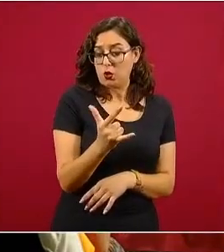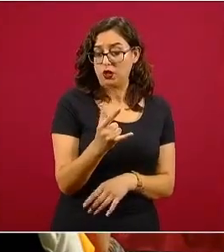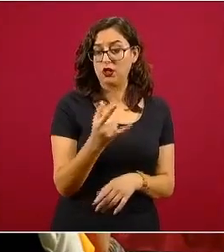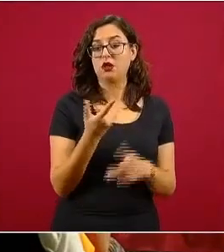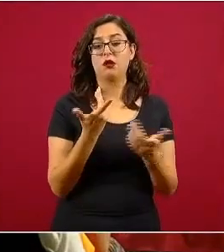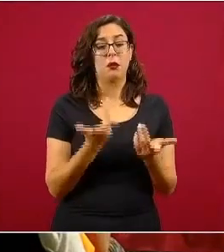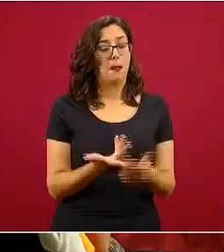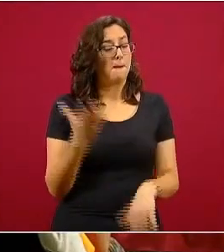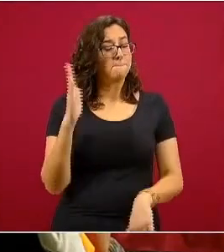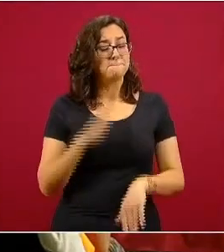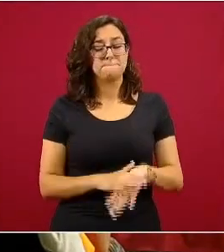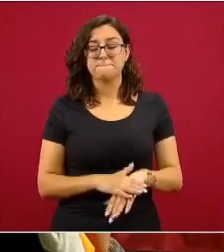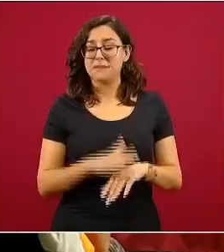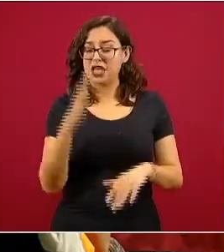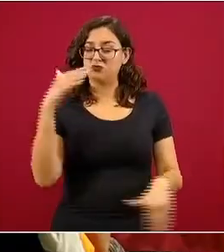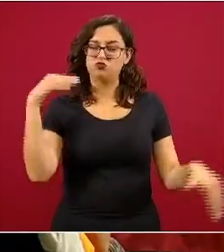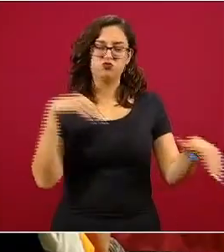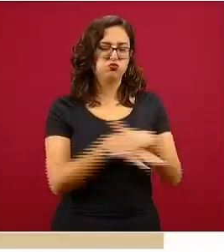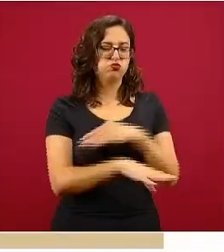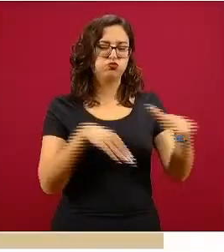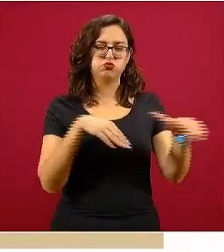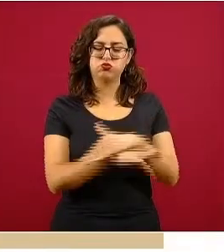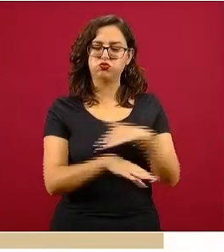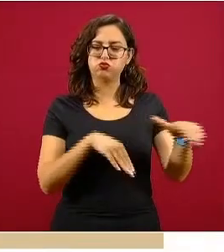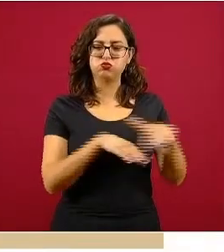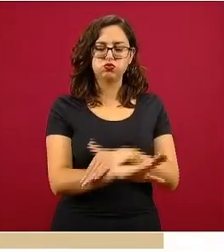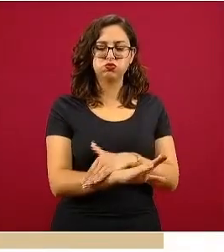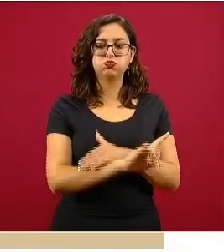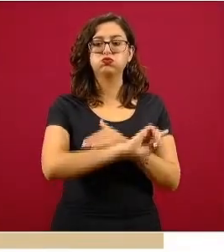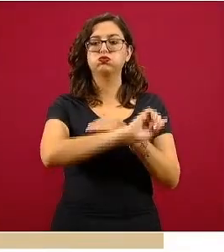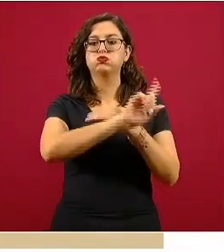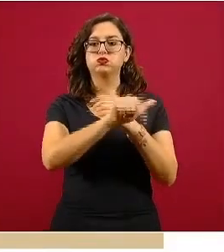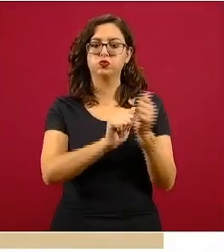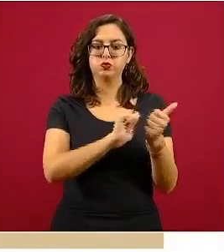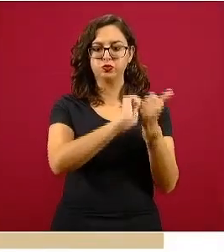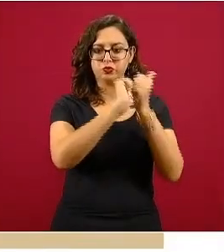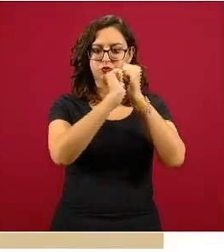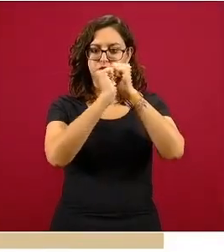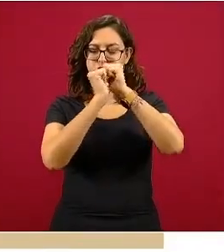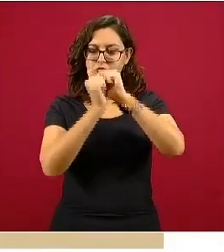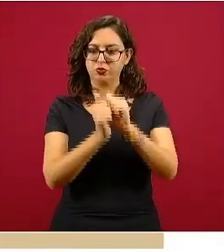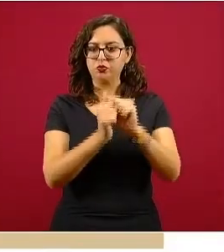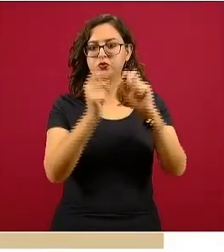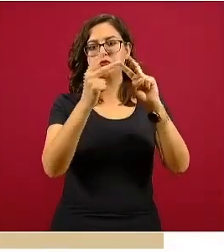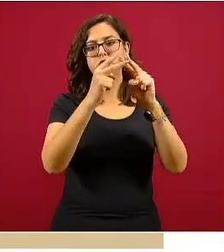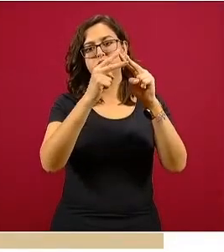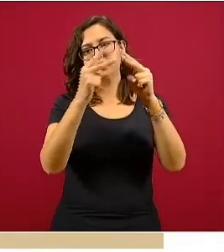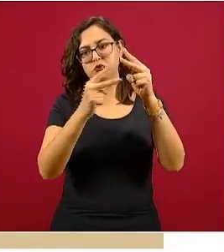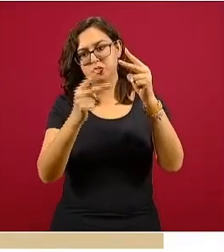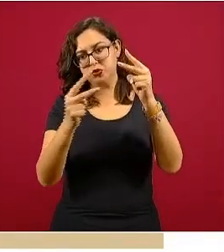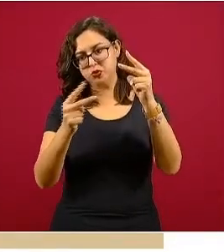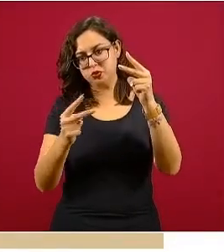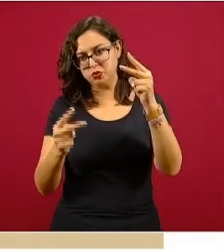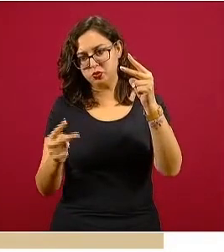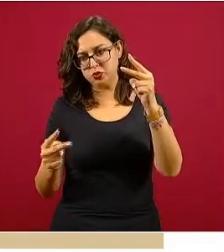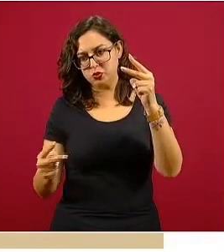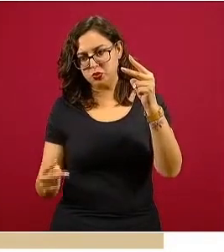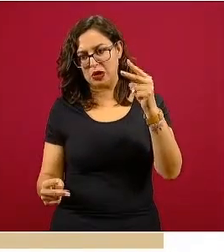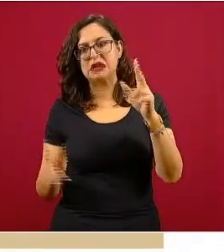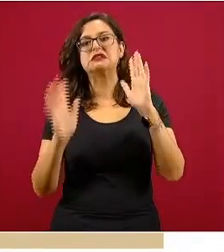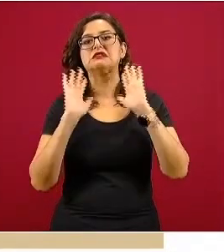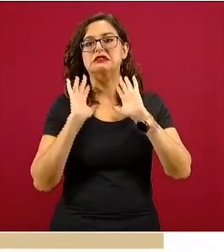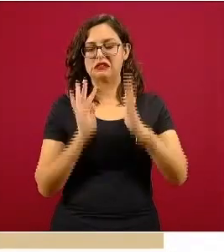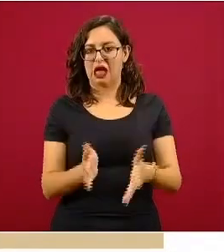tuvieron la mayor ocupación hospitalaria, tienen no solamente una tendencia clara, sino una caída bastante